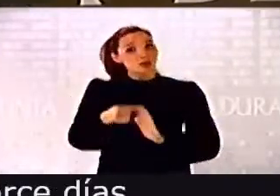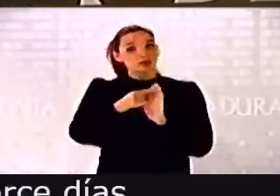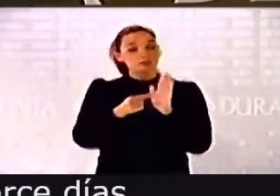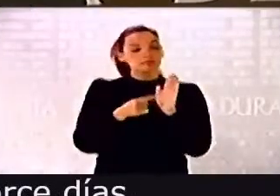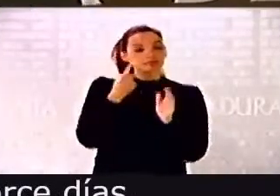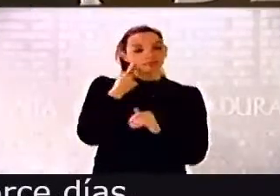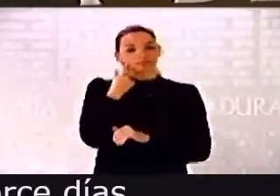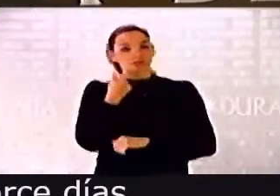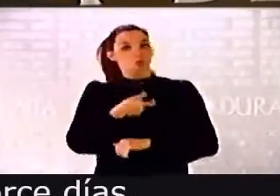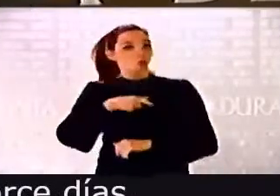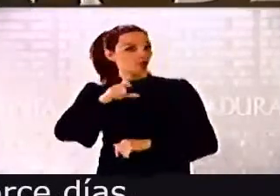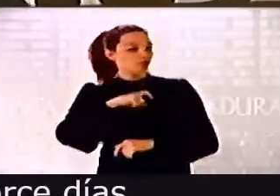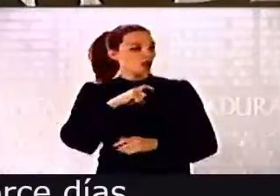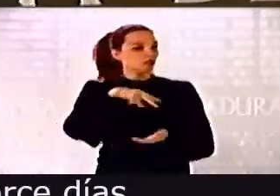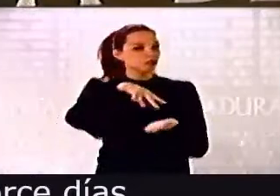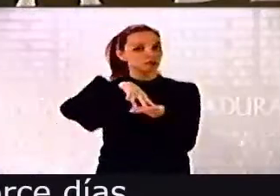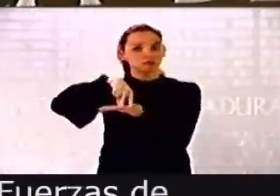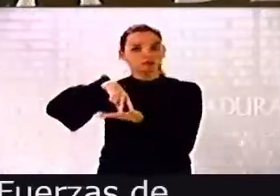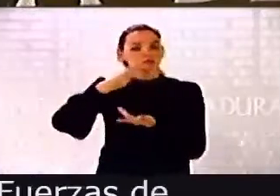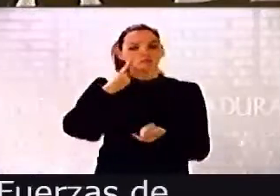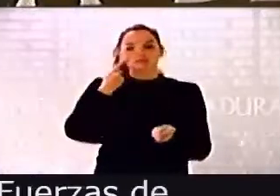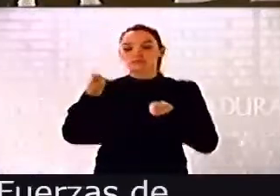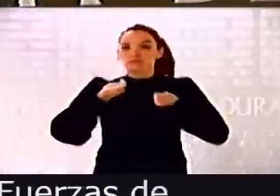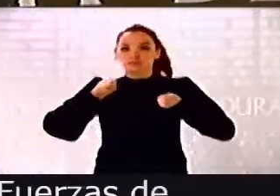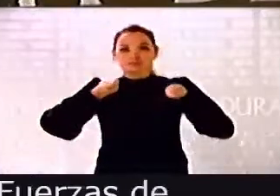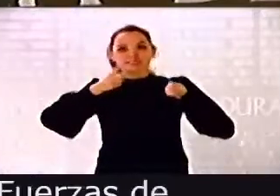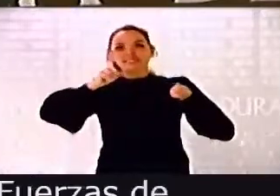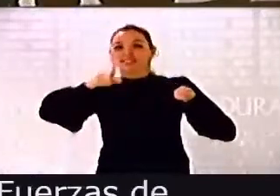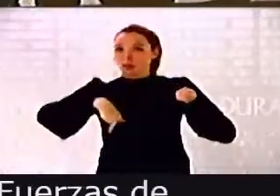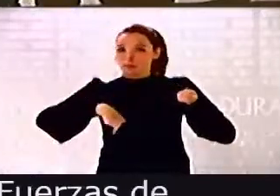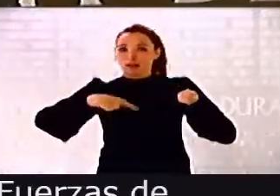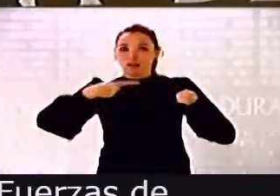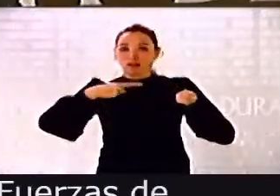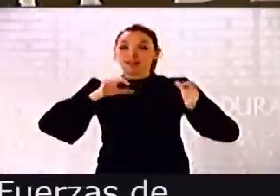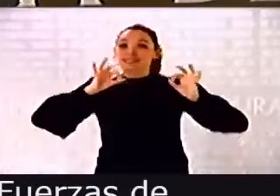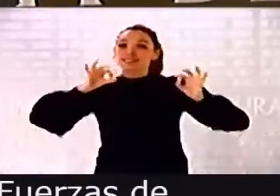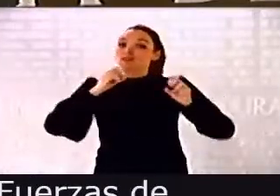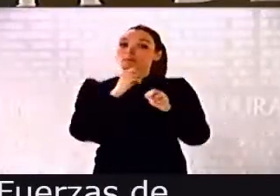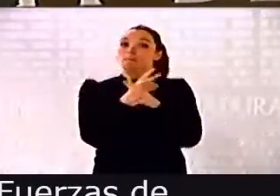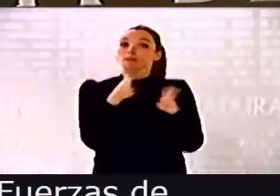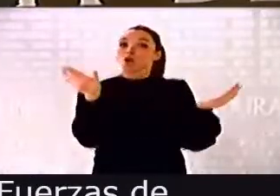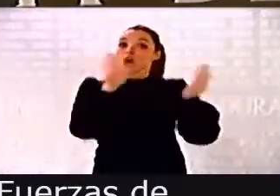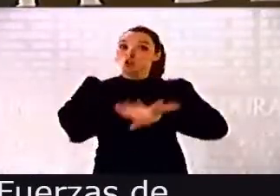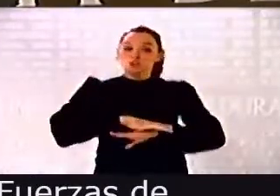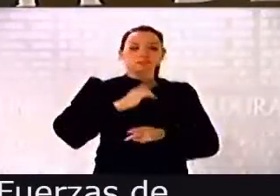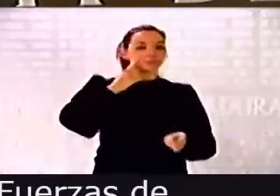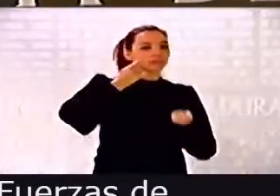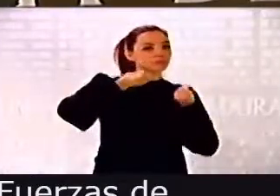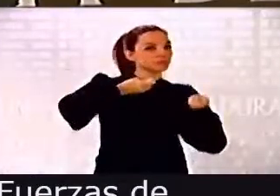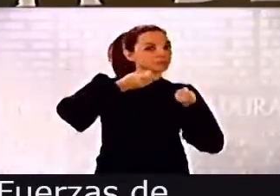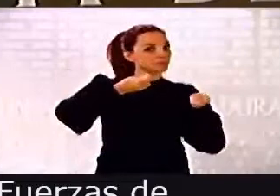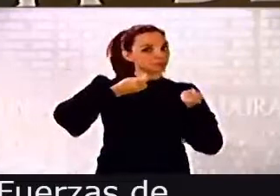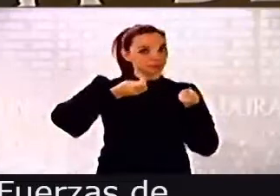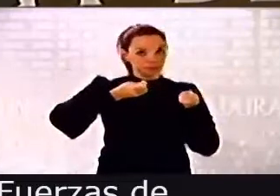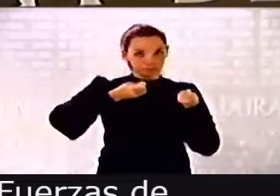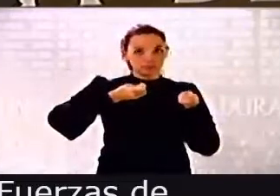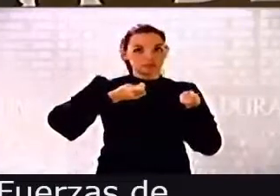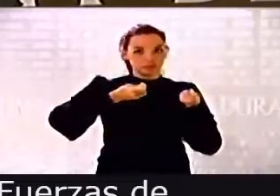fuerzas de seguridad, el control del ocio nocturno no controlado,